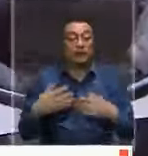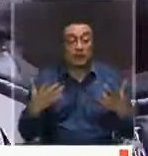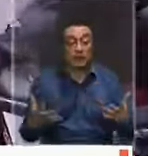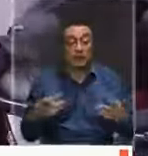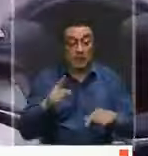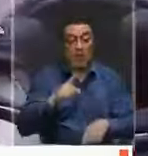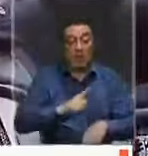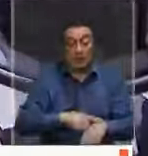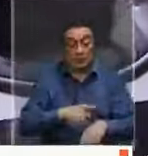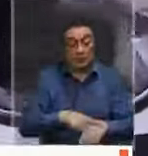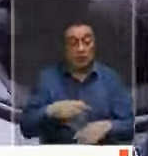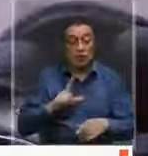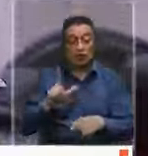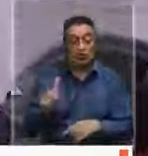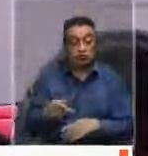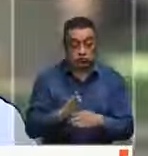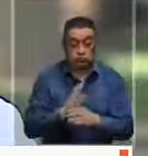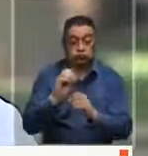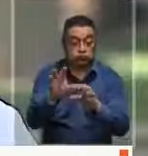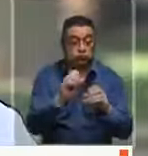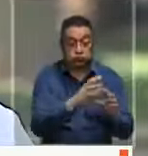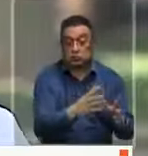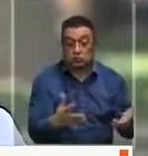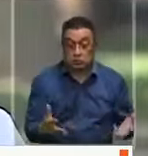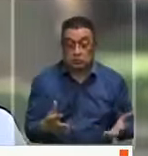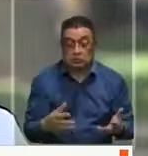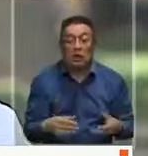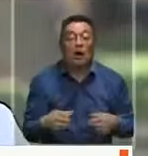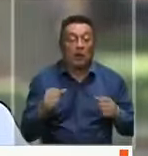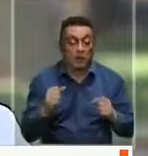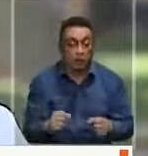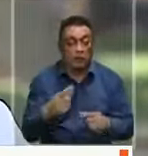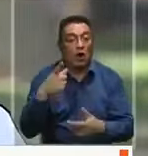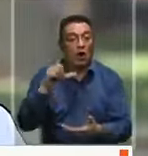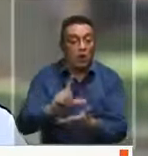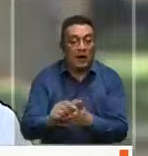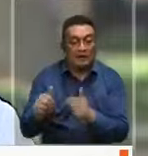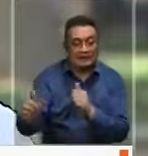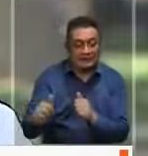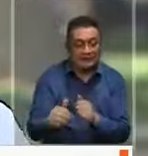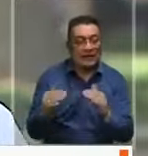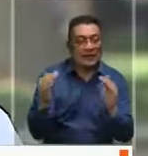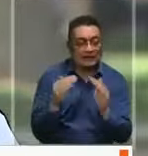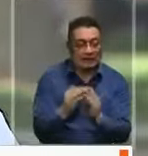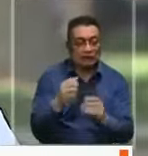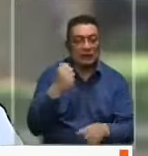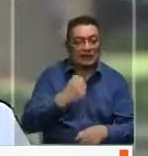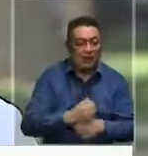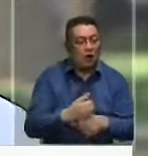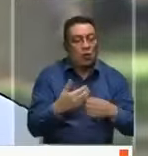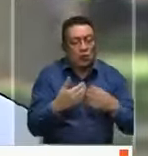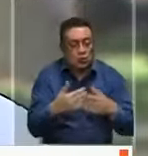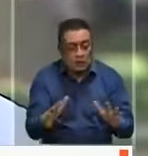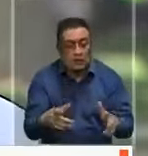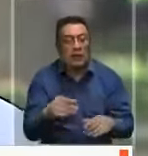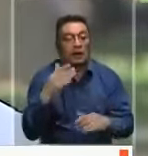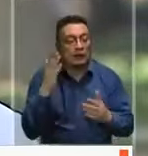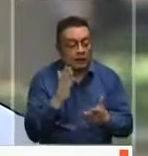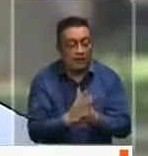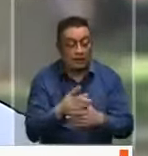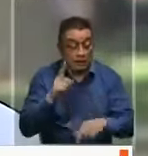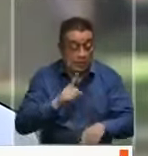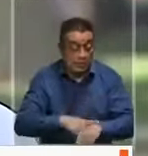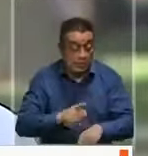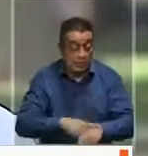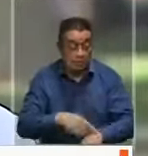el tiempo que uno se tarda en llevarlo, pues... Lo puede hacer en algún lugar que esté cercano a su domicilio, a su lugar de trabajo, ¿ya? Para que el tiempo en el